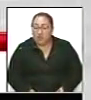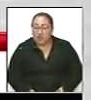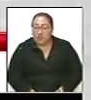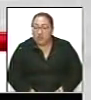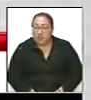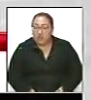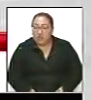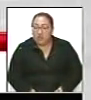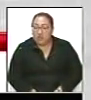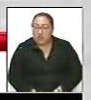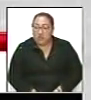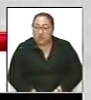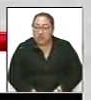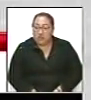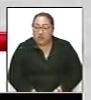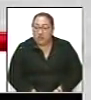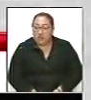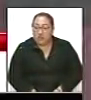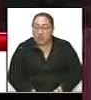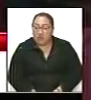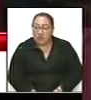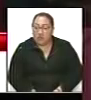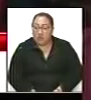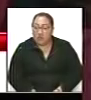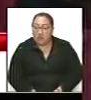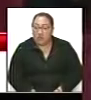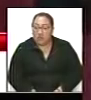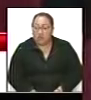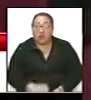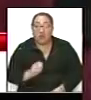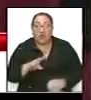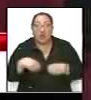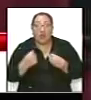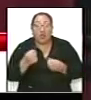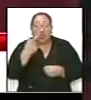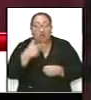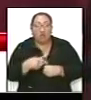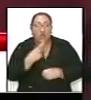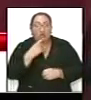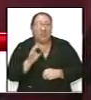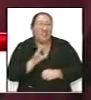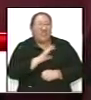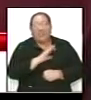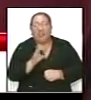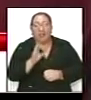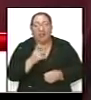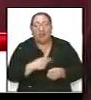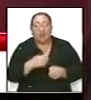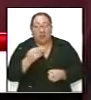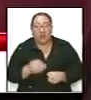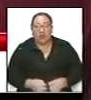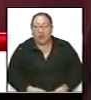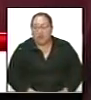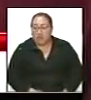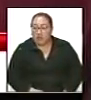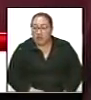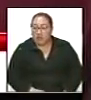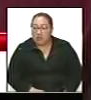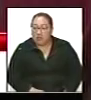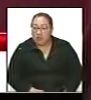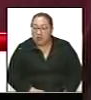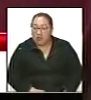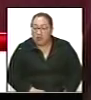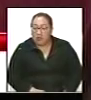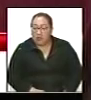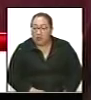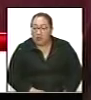de esta discusión, porque rige el procedimiento para la entrega de combustible, no dice nada de que el comandante general de alguna